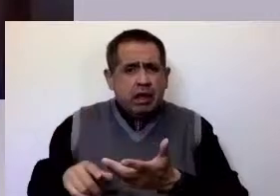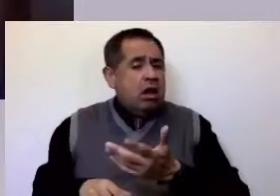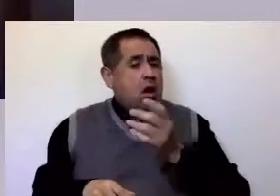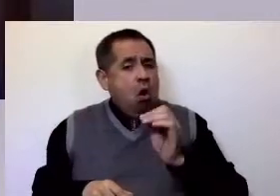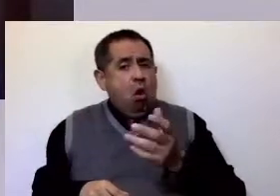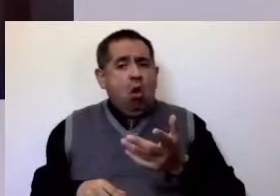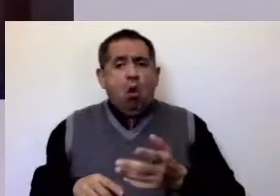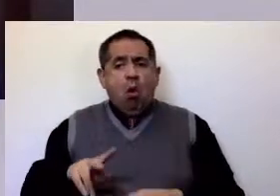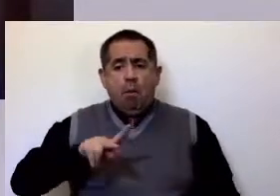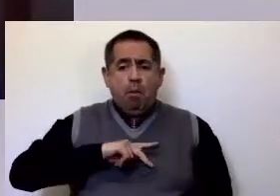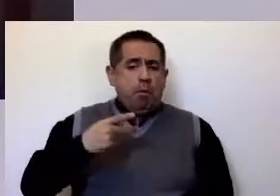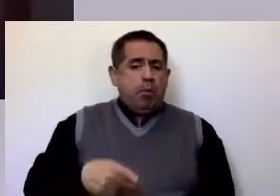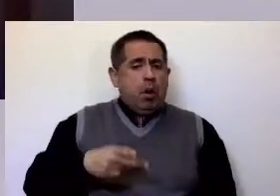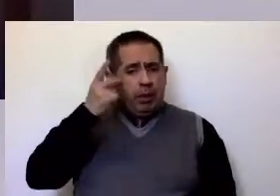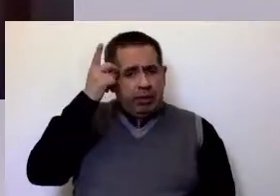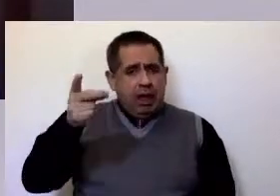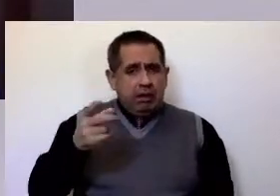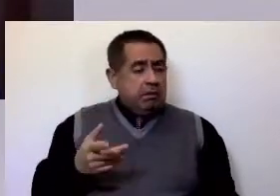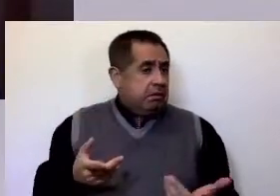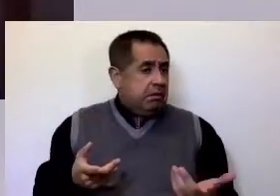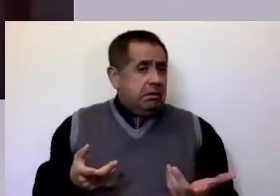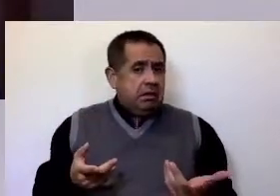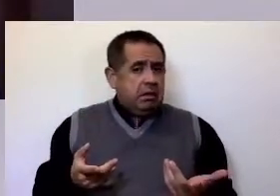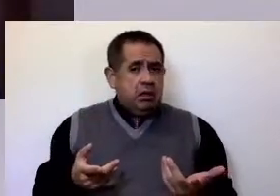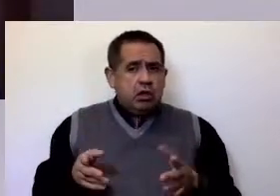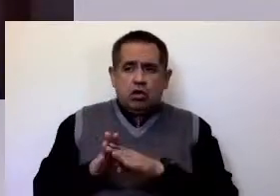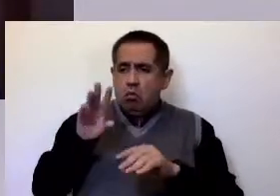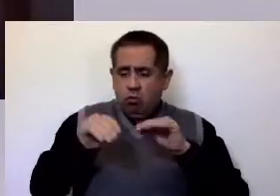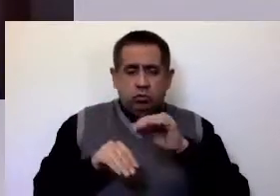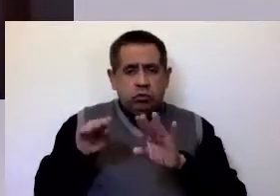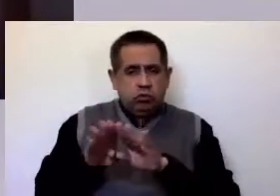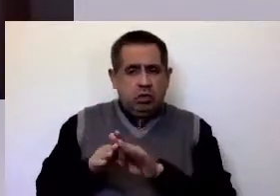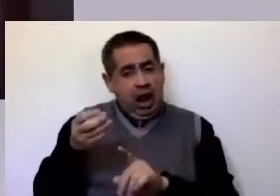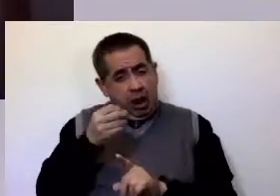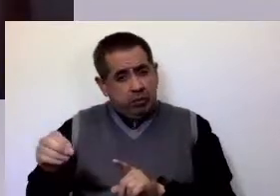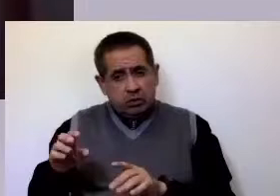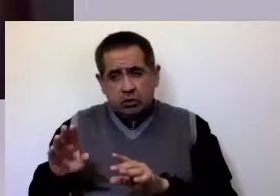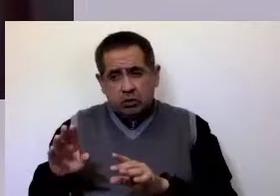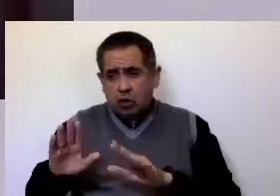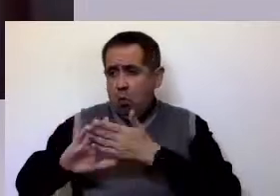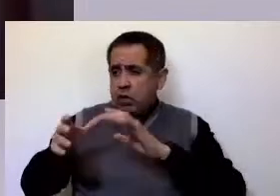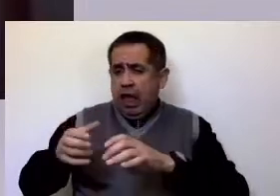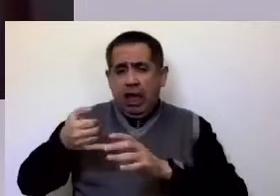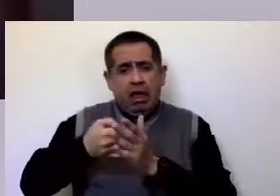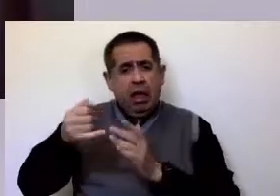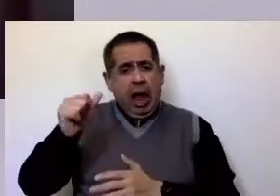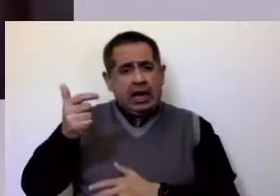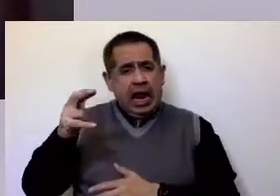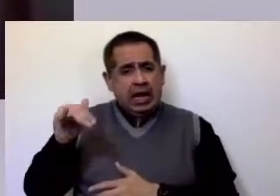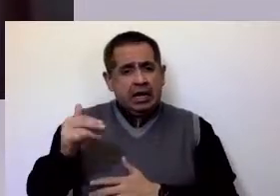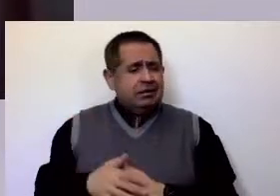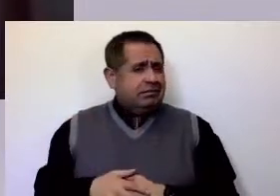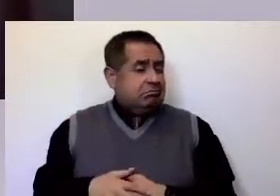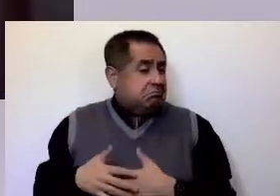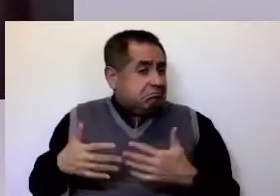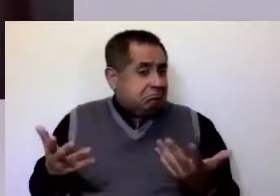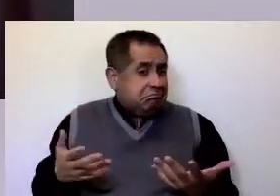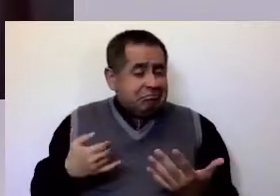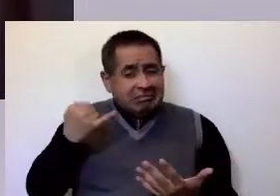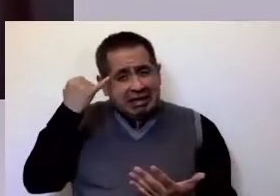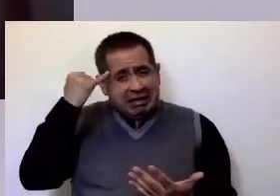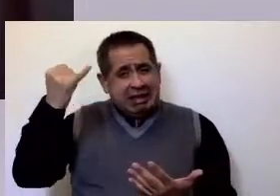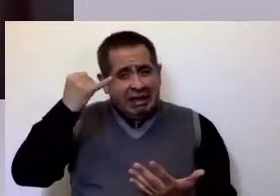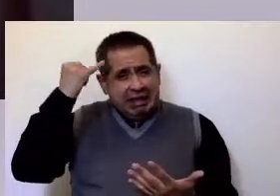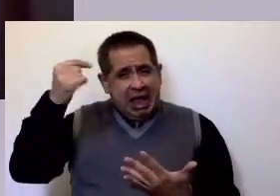propiedad el derecho a no integrar de manera obligatoria a una comunidad agraria en fin podemos pensar hoy